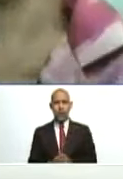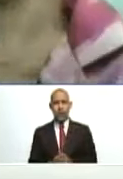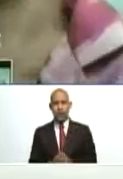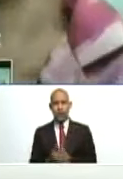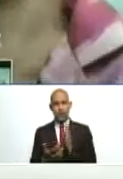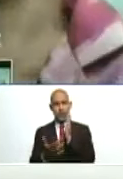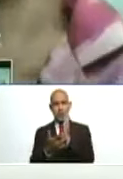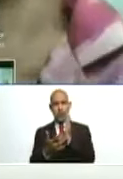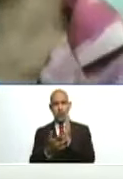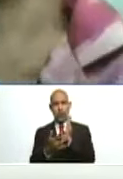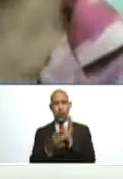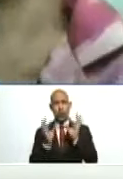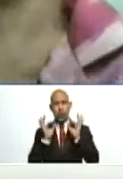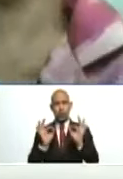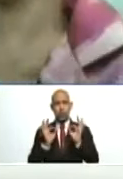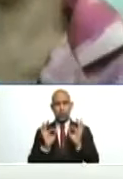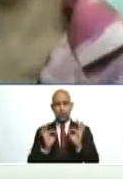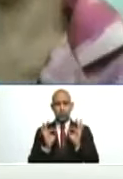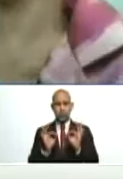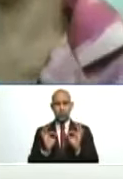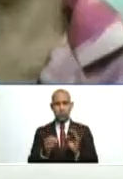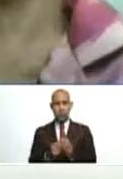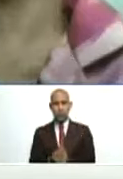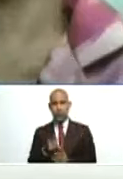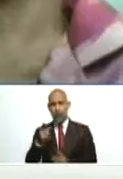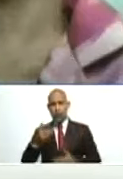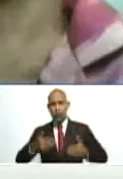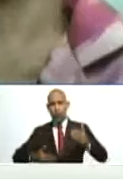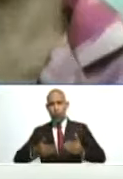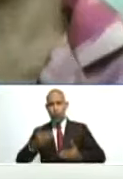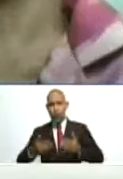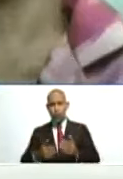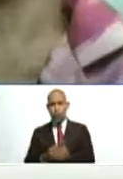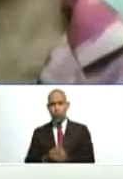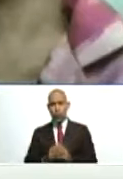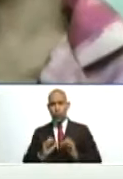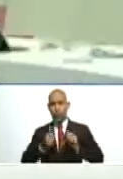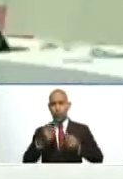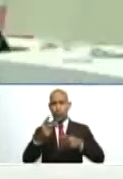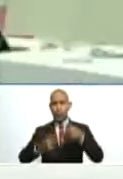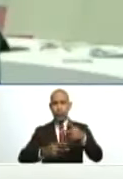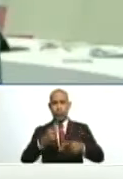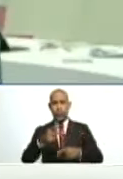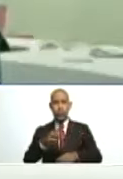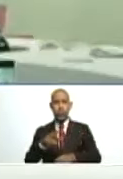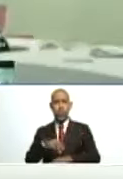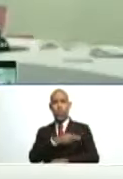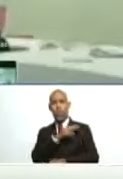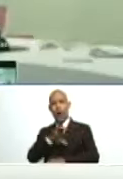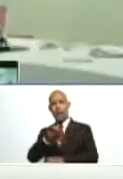Rossi. Y ya esos robots humanoides están produciendo música.